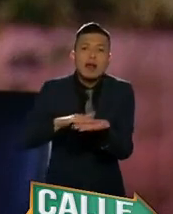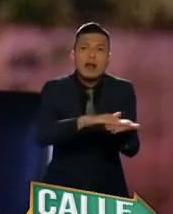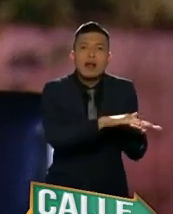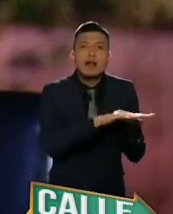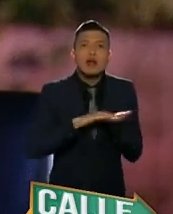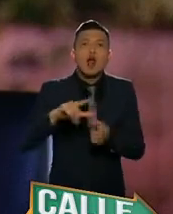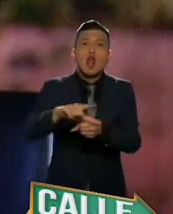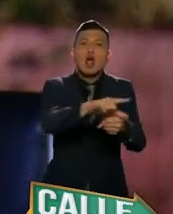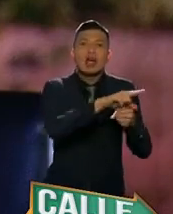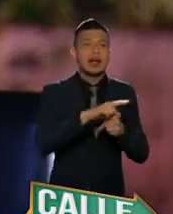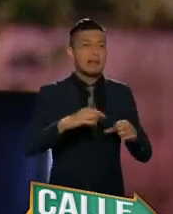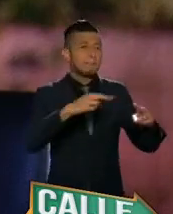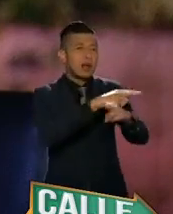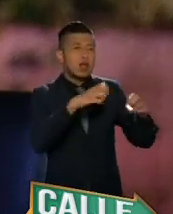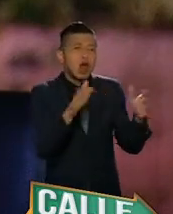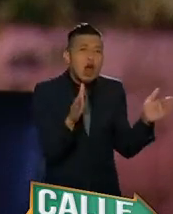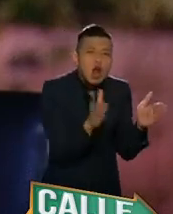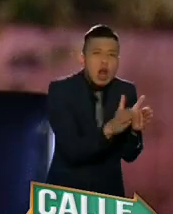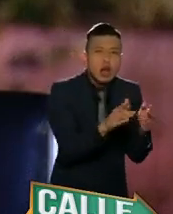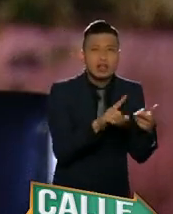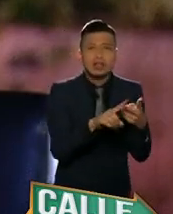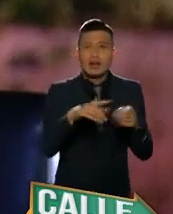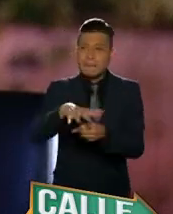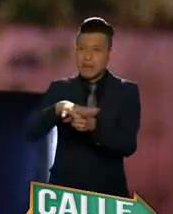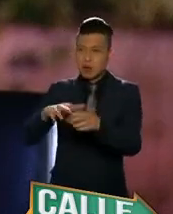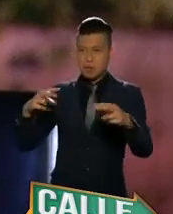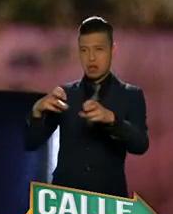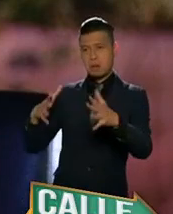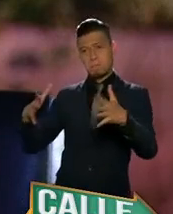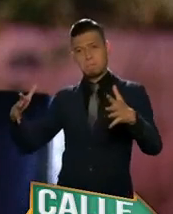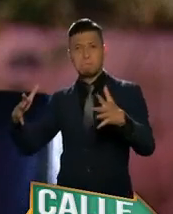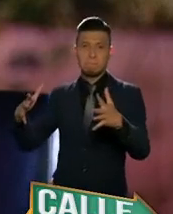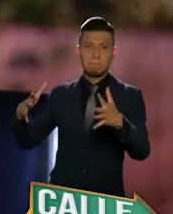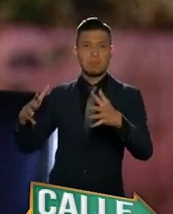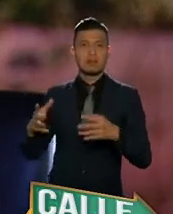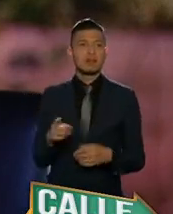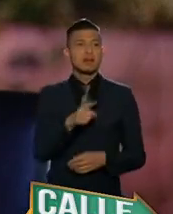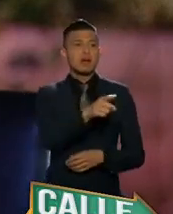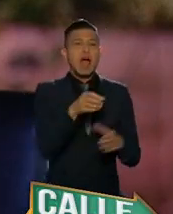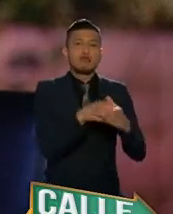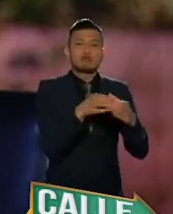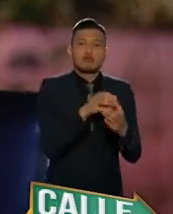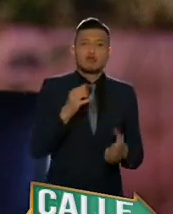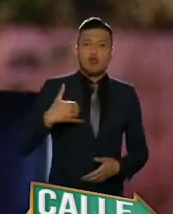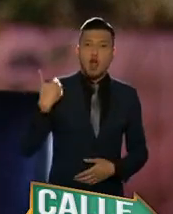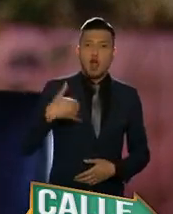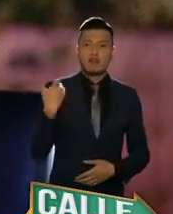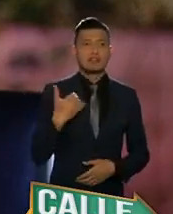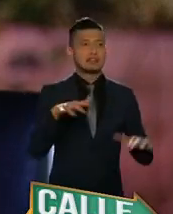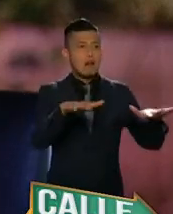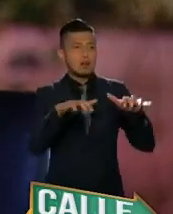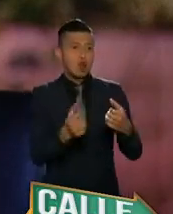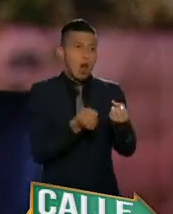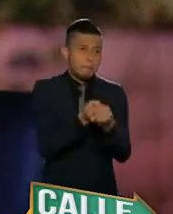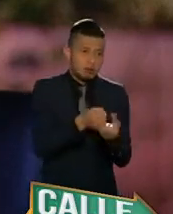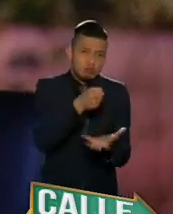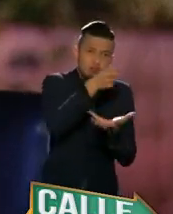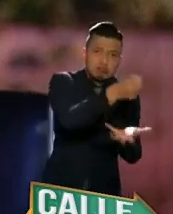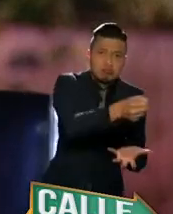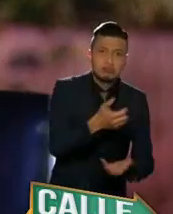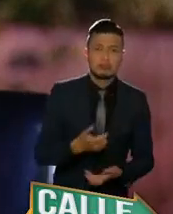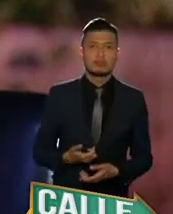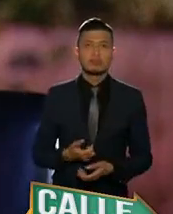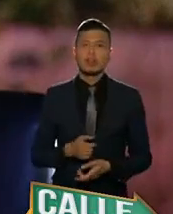parque bolsillo, el parque del barrio, el apoyar a la organización juvenil del barrio que hace un evento particular, a los